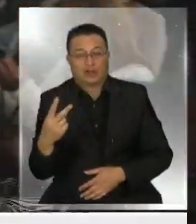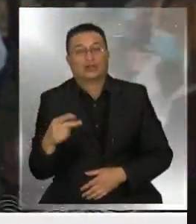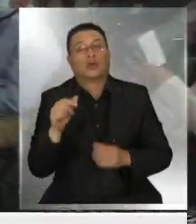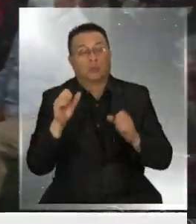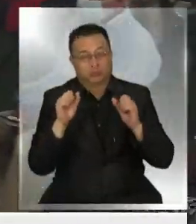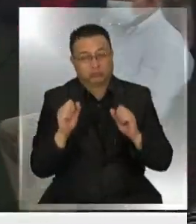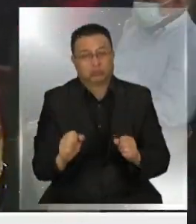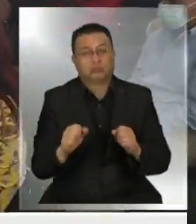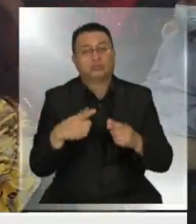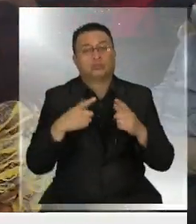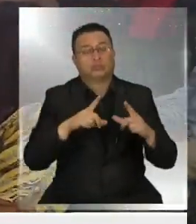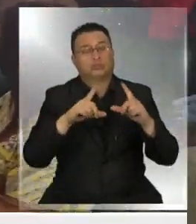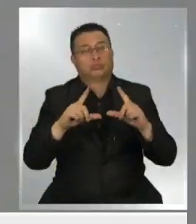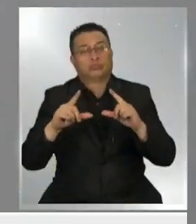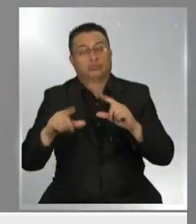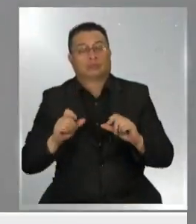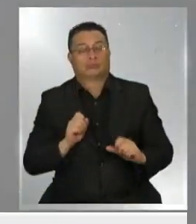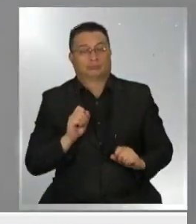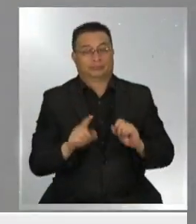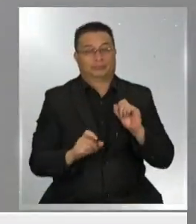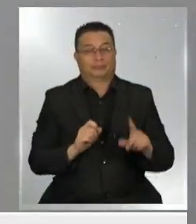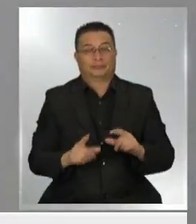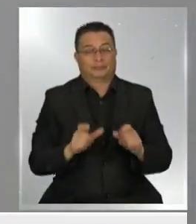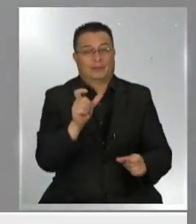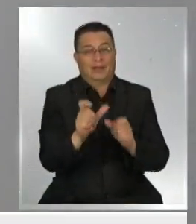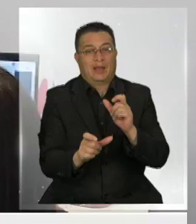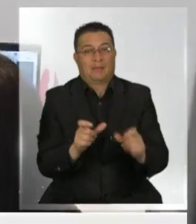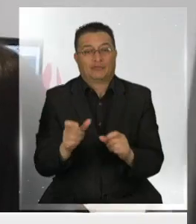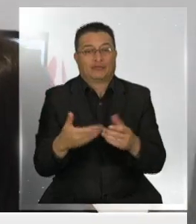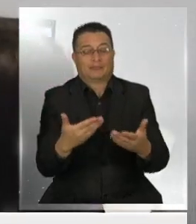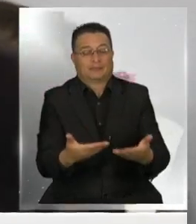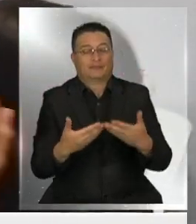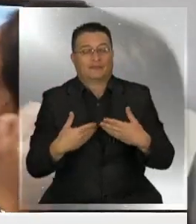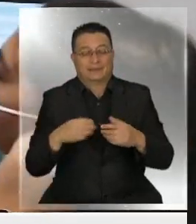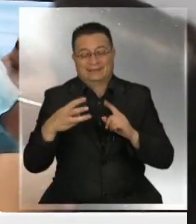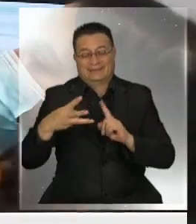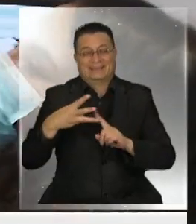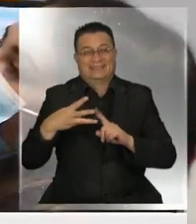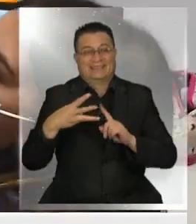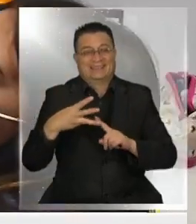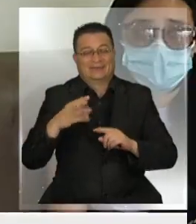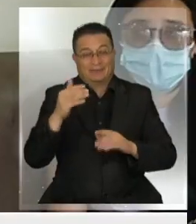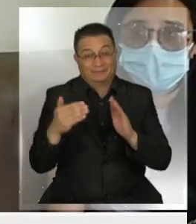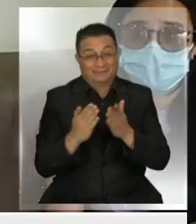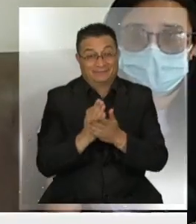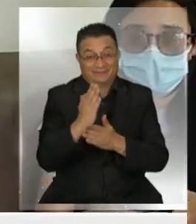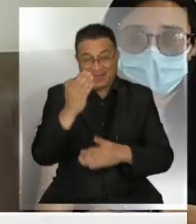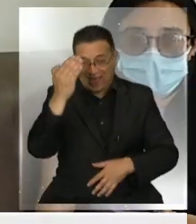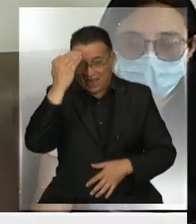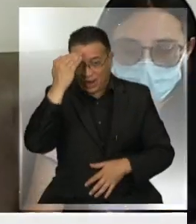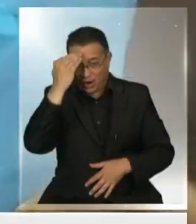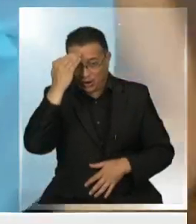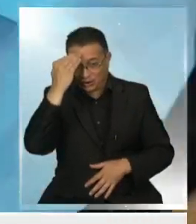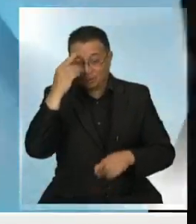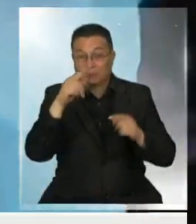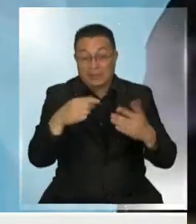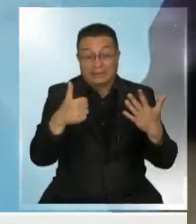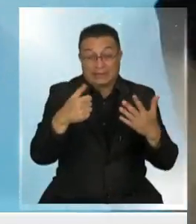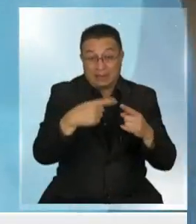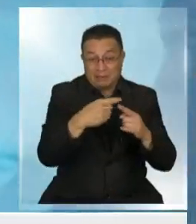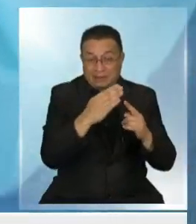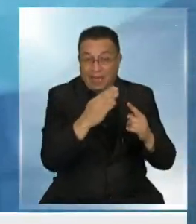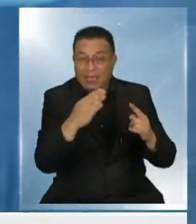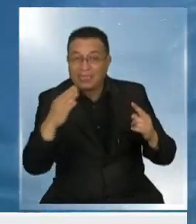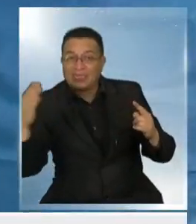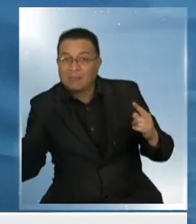posible baja en el número de anticuerpos de las personas que recibieron su tercera dosis a comienzos de agosto, es decir, 6 meses más